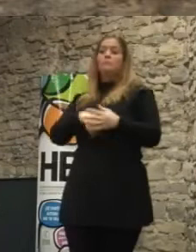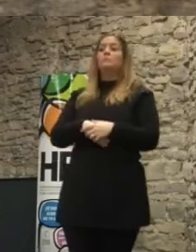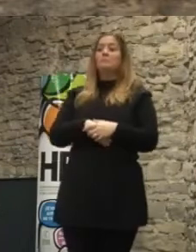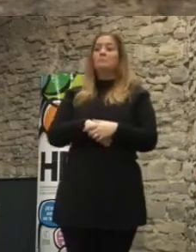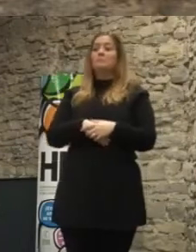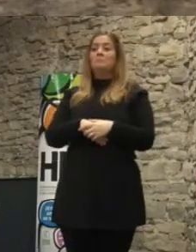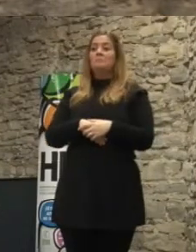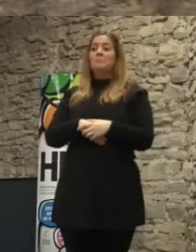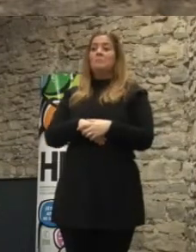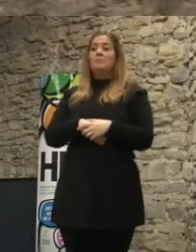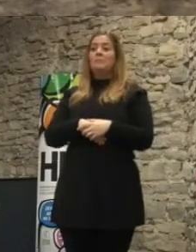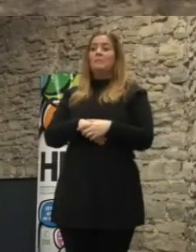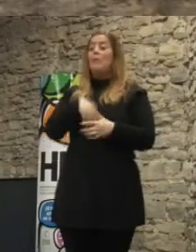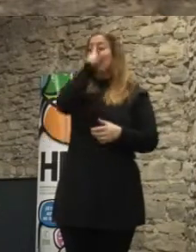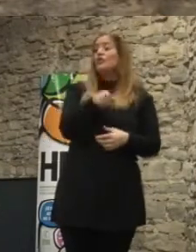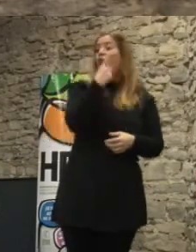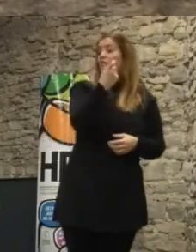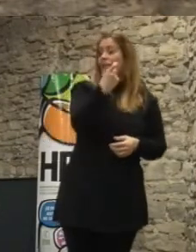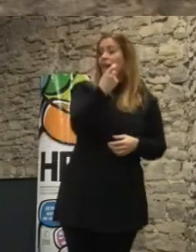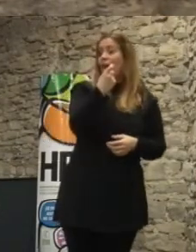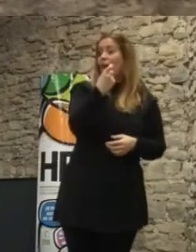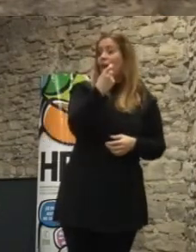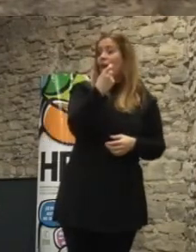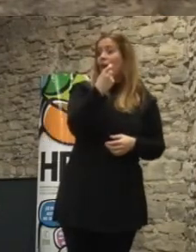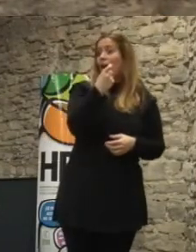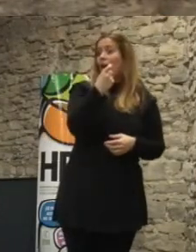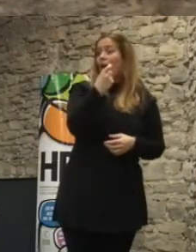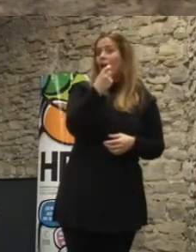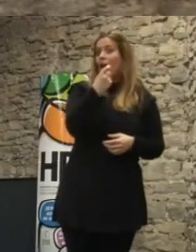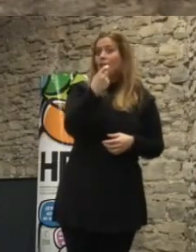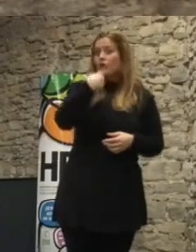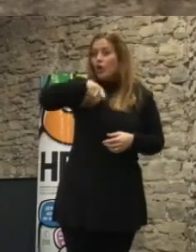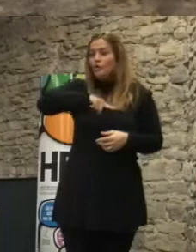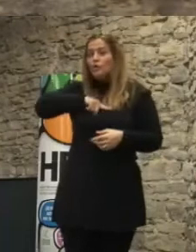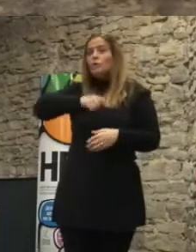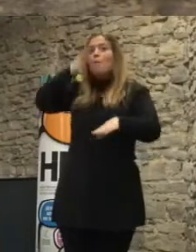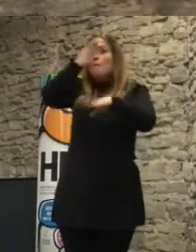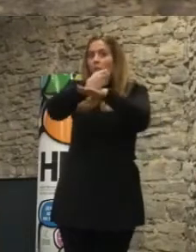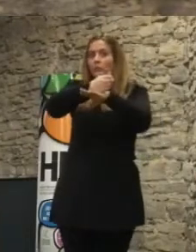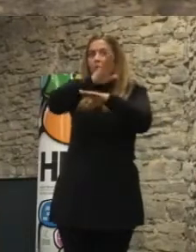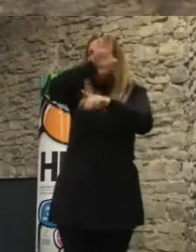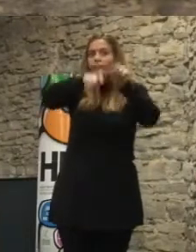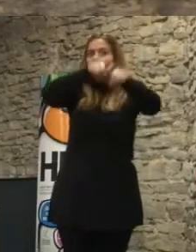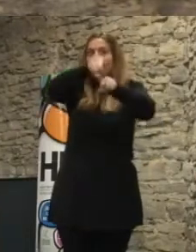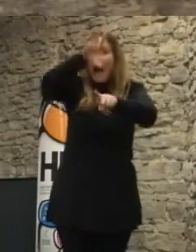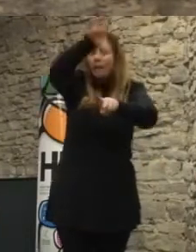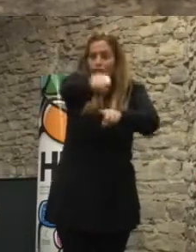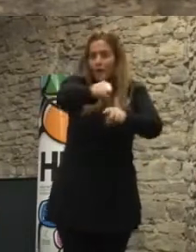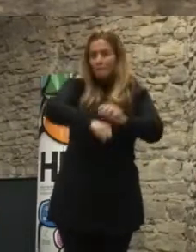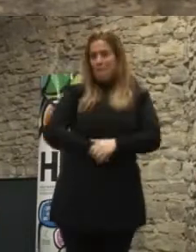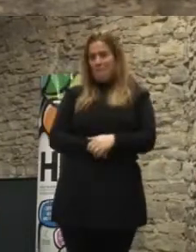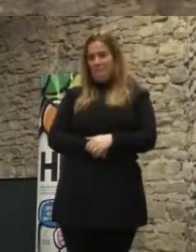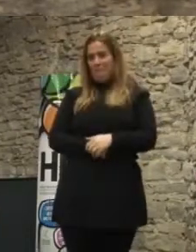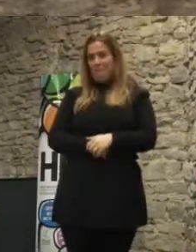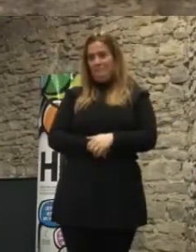Al que falta o a la que falta hay que irlo a buscar. El mensaje no puede ser, voy a